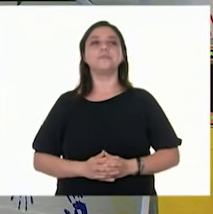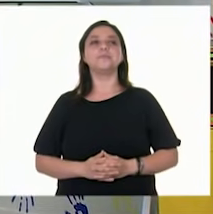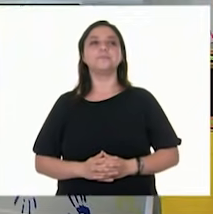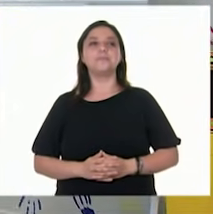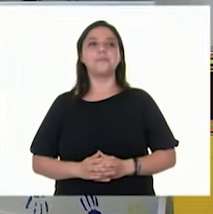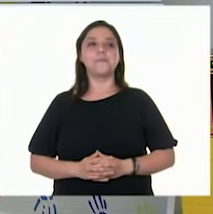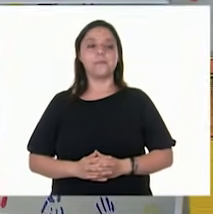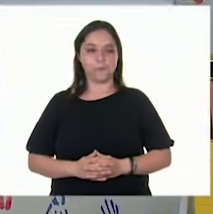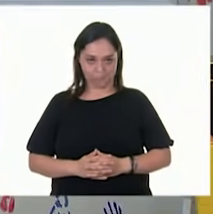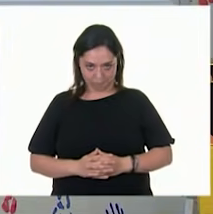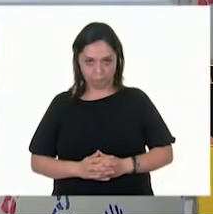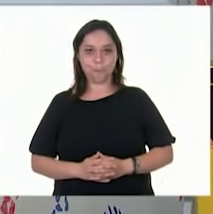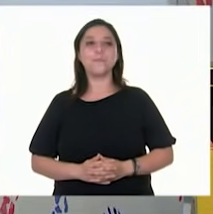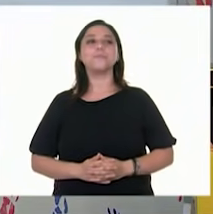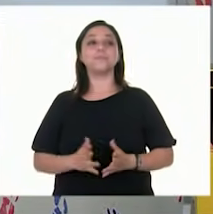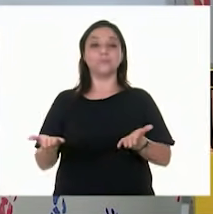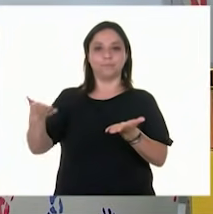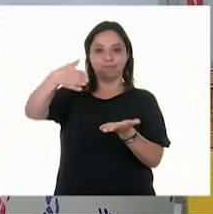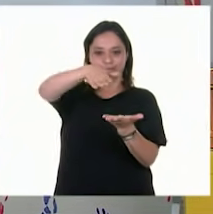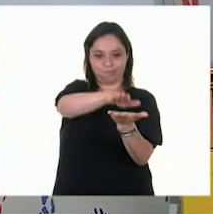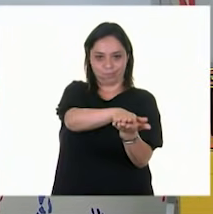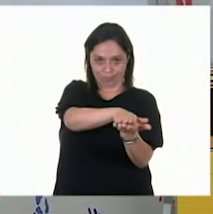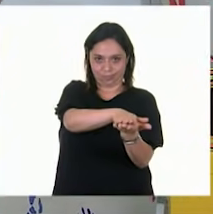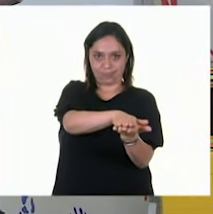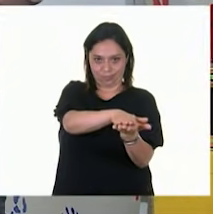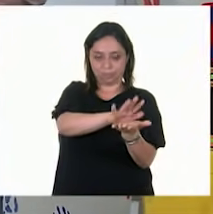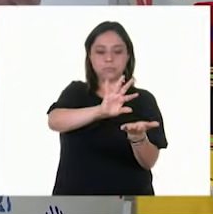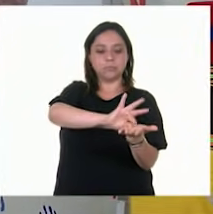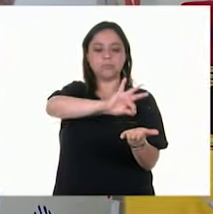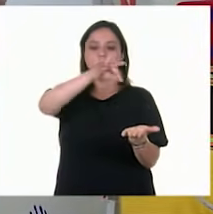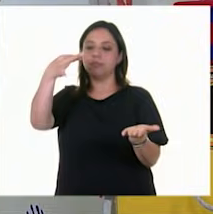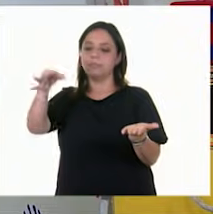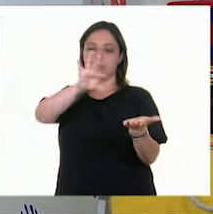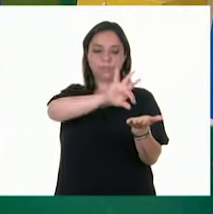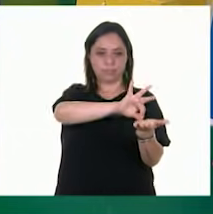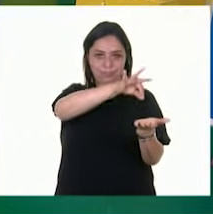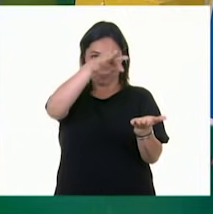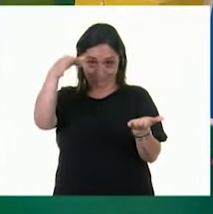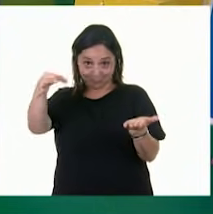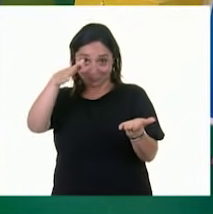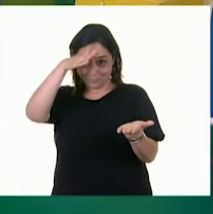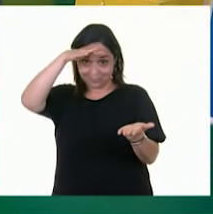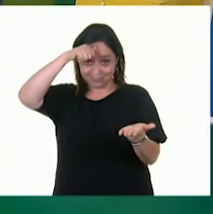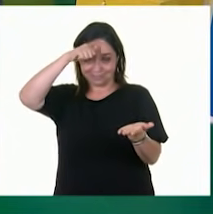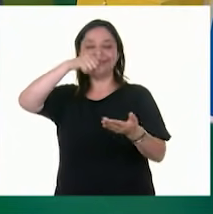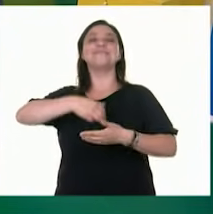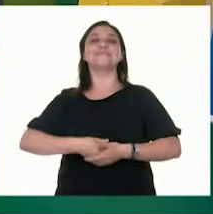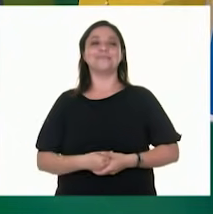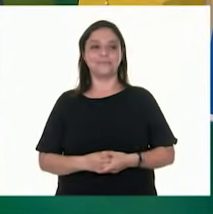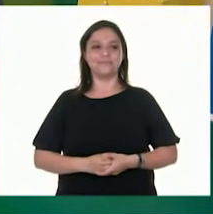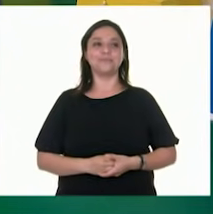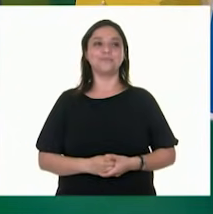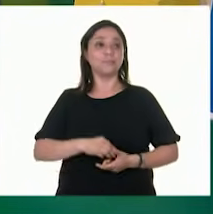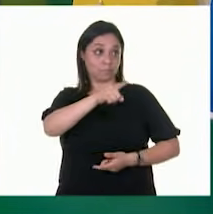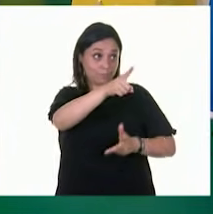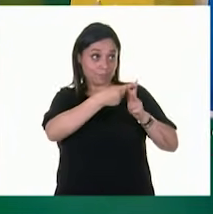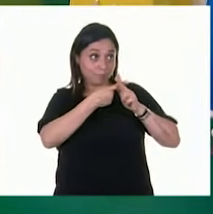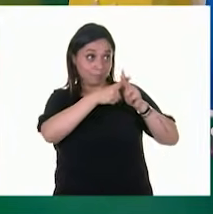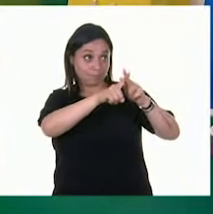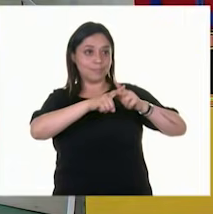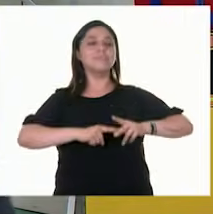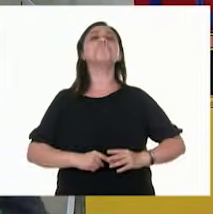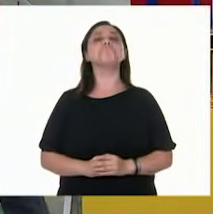bien. Lo voy a poner boca abajo. Y vamos a ir tomando uno por uno. Muy ¿Te bien. Parece, Mariana? Sí. Muy bien. ¿Inicias?